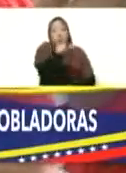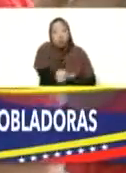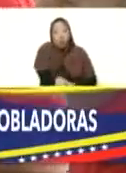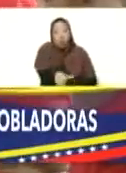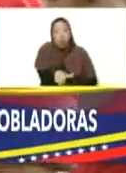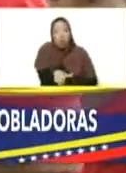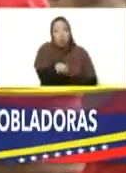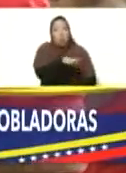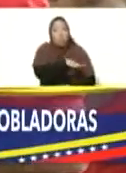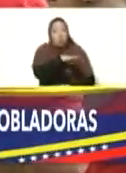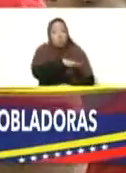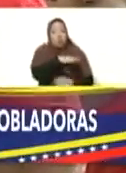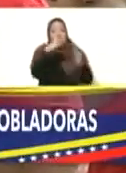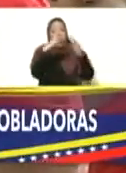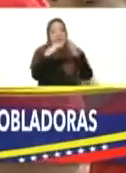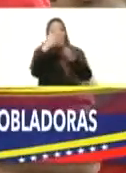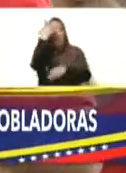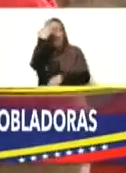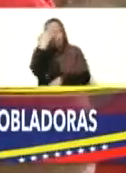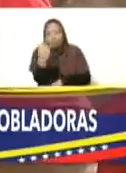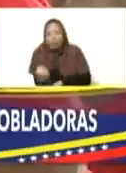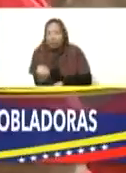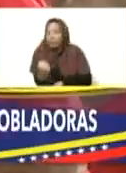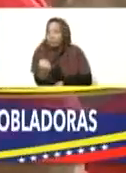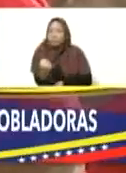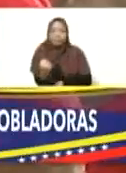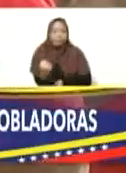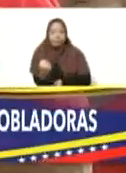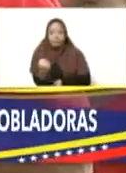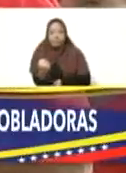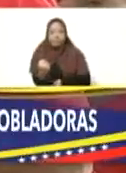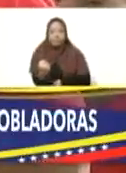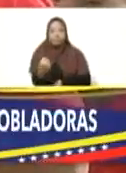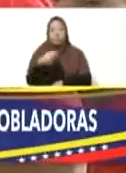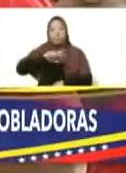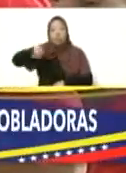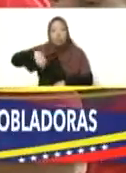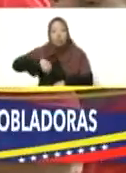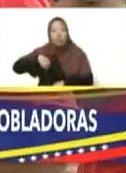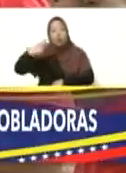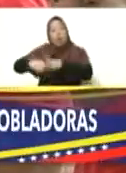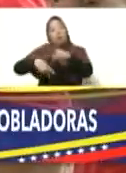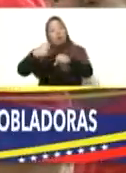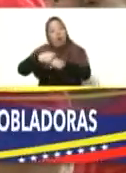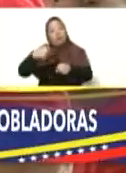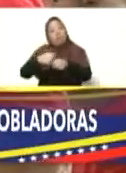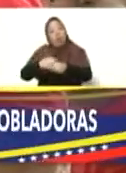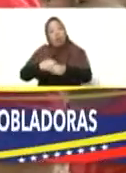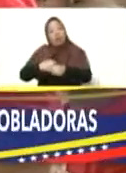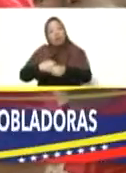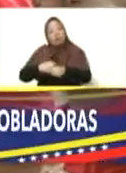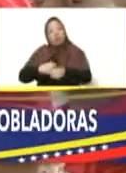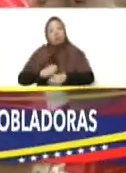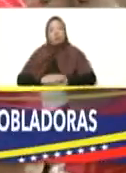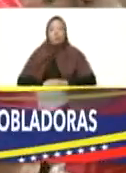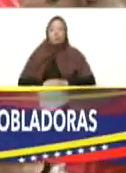propietarios en este caso nos entiendan sin embargo bueno creemos que eso es parte de nuestro trabajo presidente